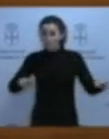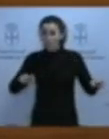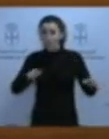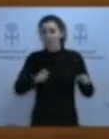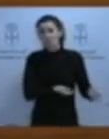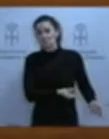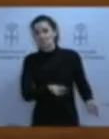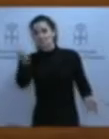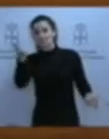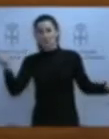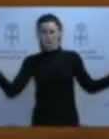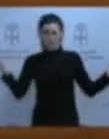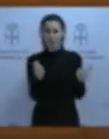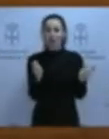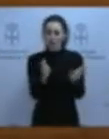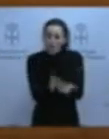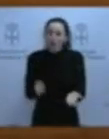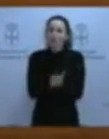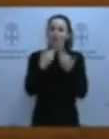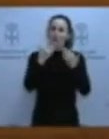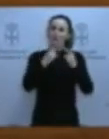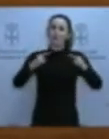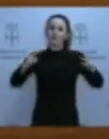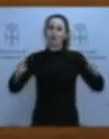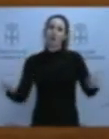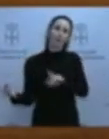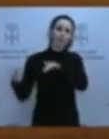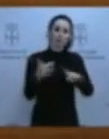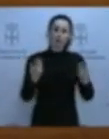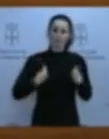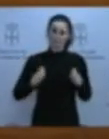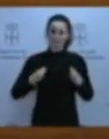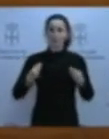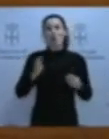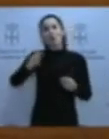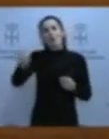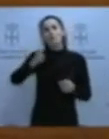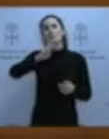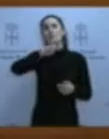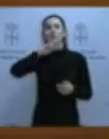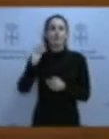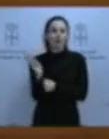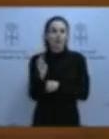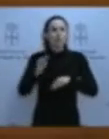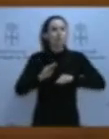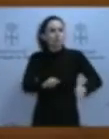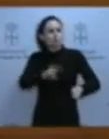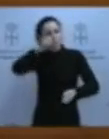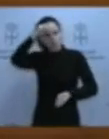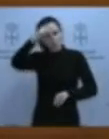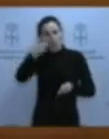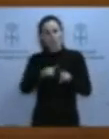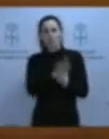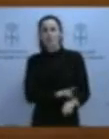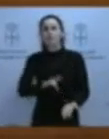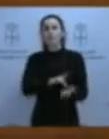recuperara población. También hay otros mercados que tienen un importante valor cultural, como el que se desarrolla en